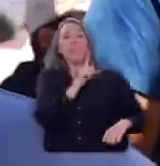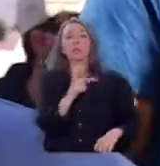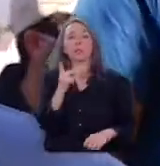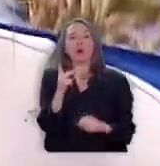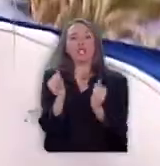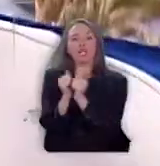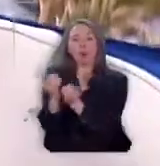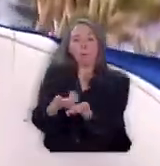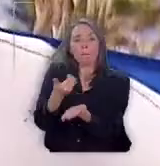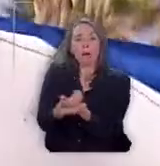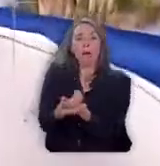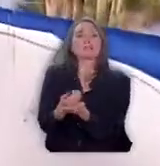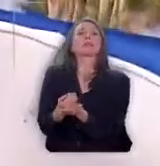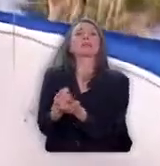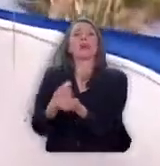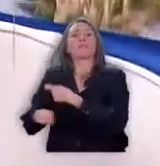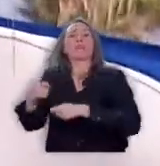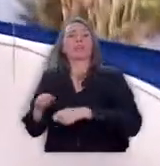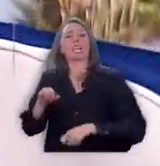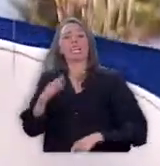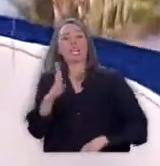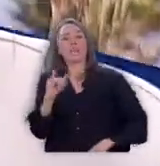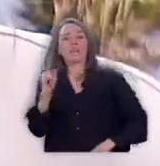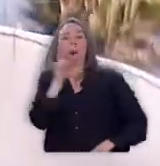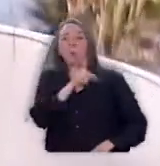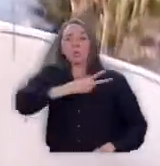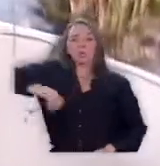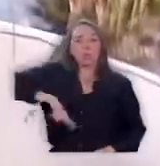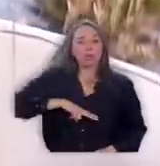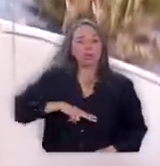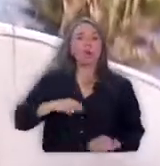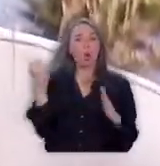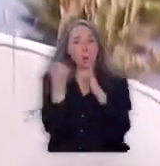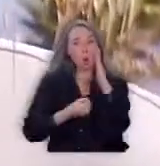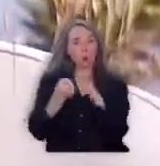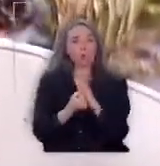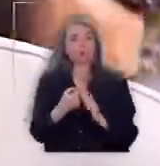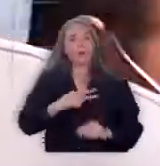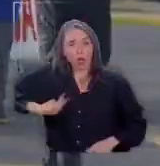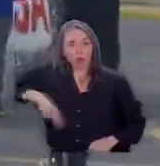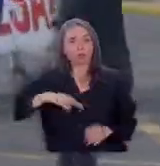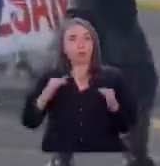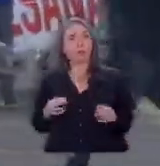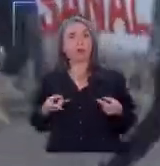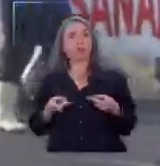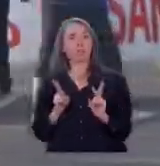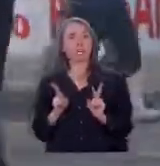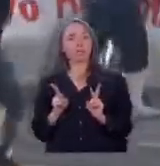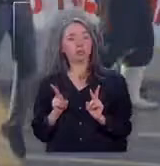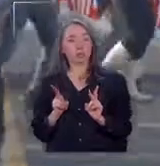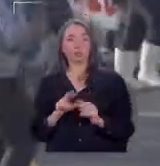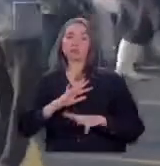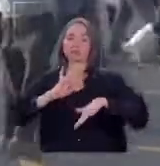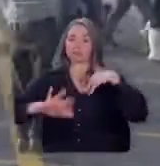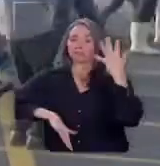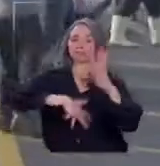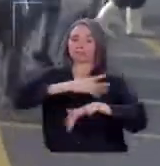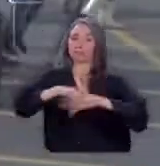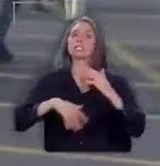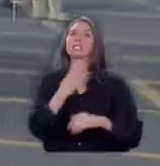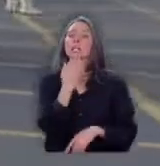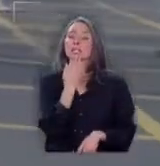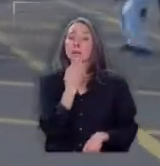que el recurso jimia estamos luchando por por lo lar que por derecho los corresponde incidentes que también se